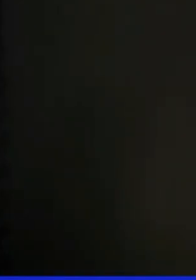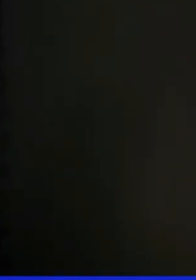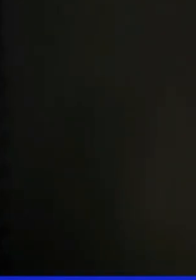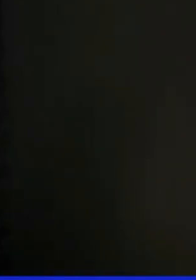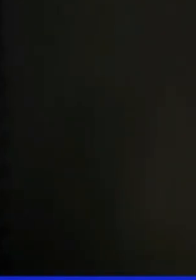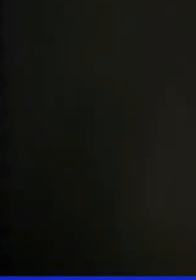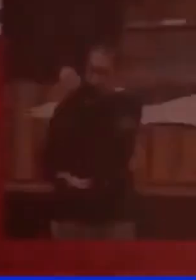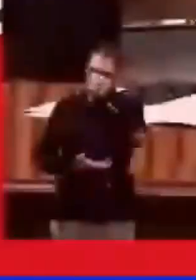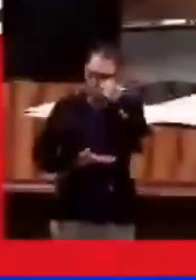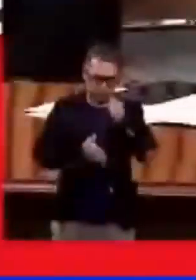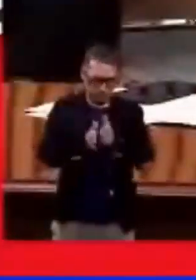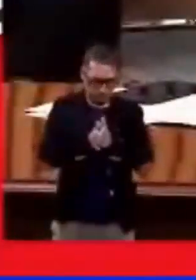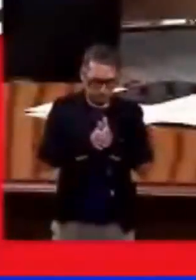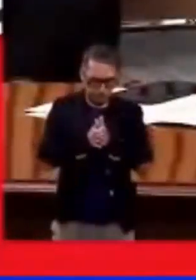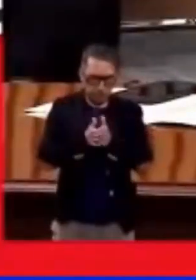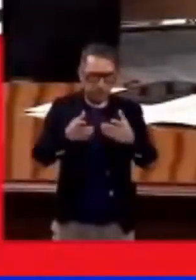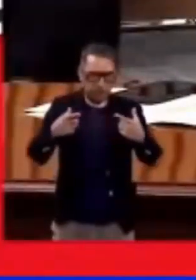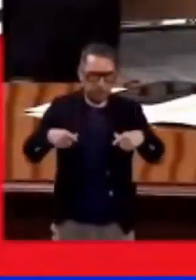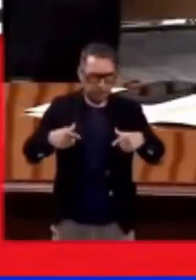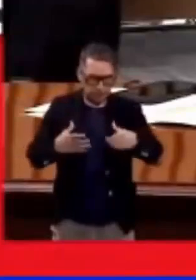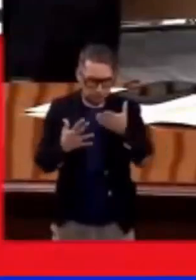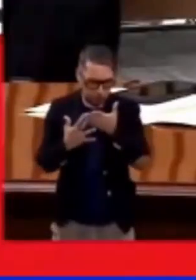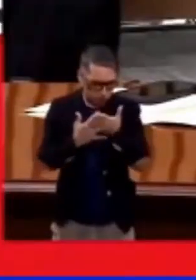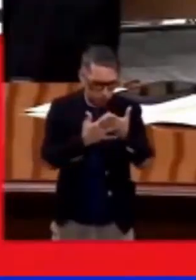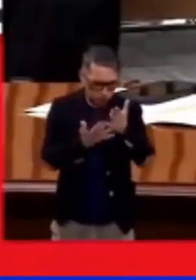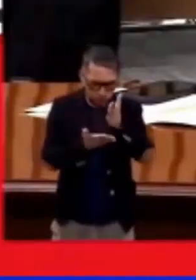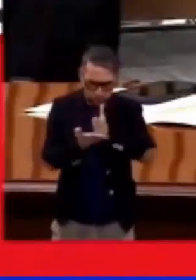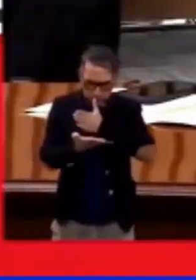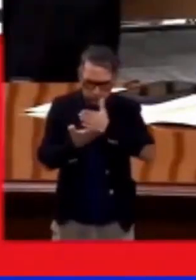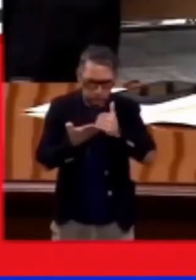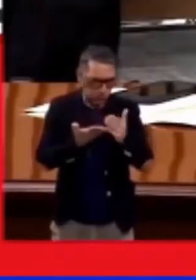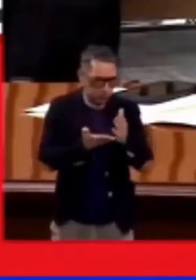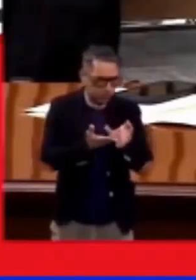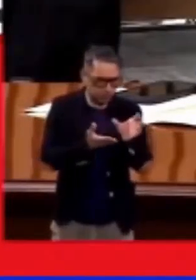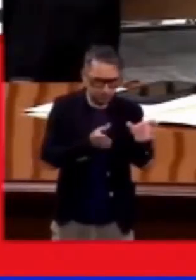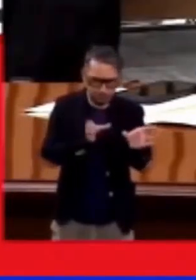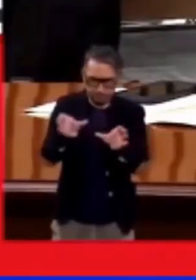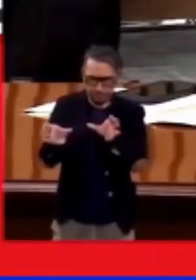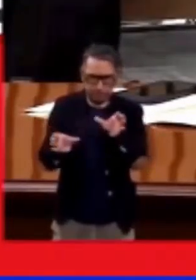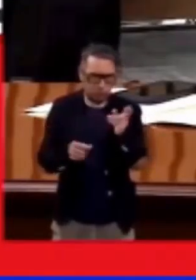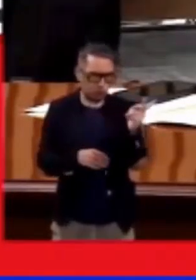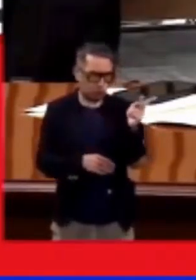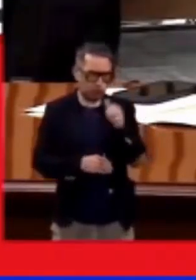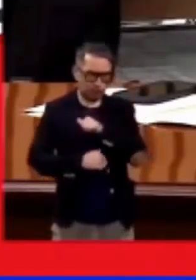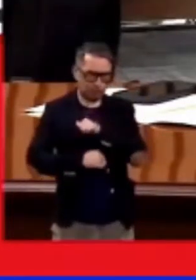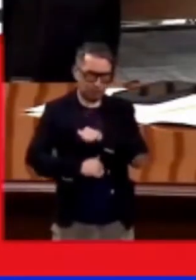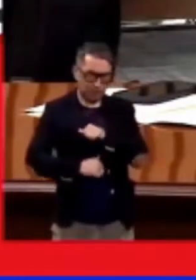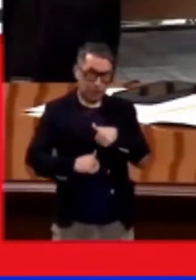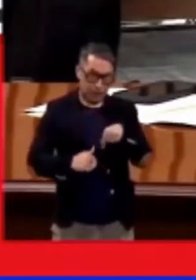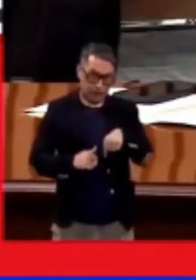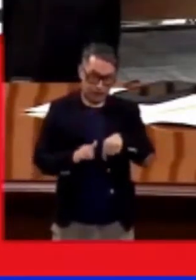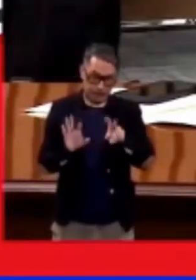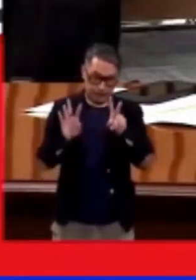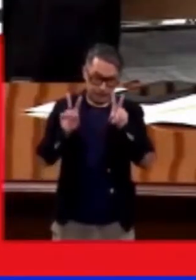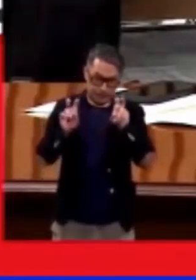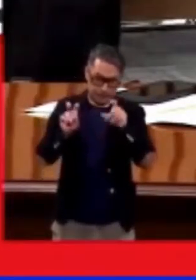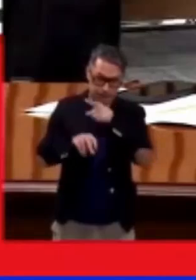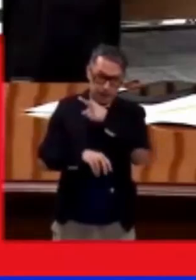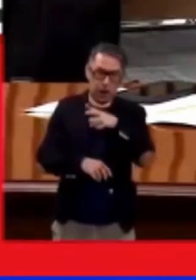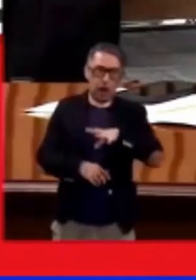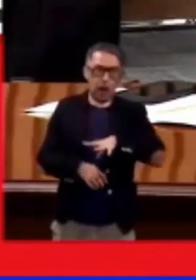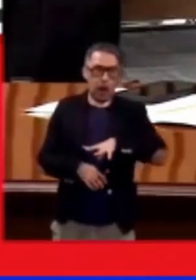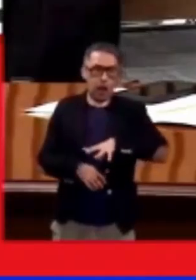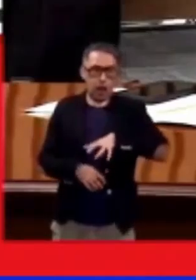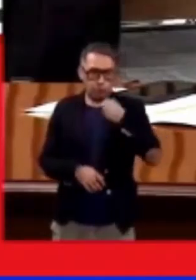Y desde luego que cuando aquí en este consejo traemos el tema de los excesos y